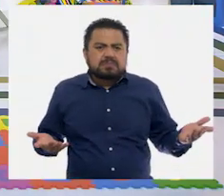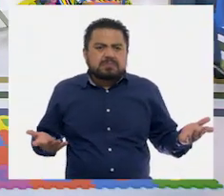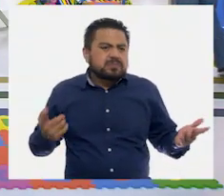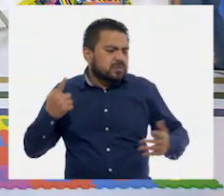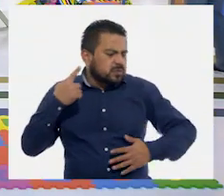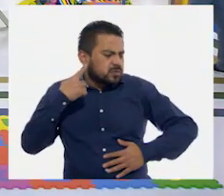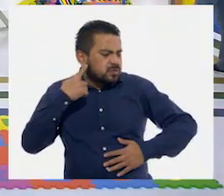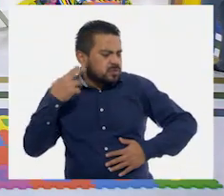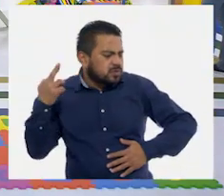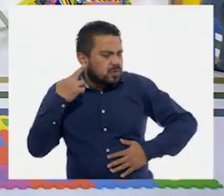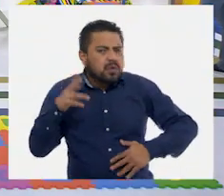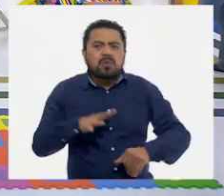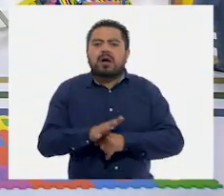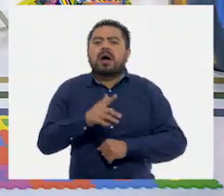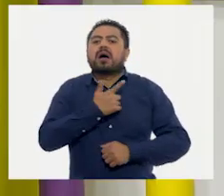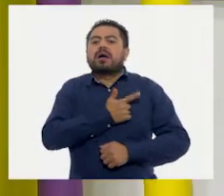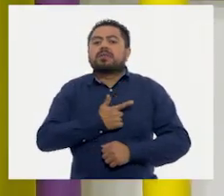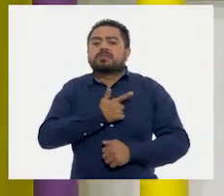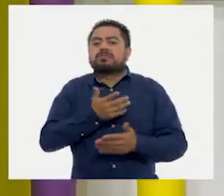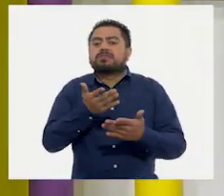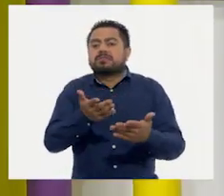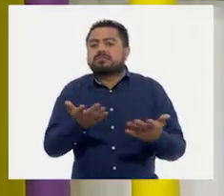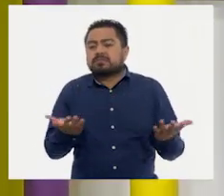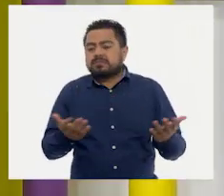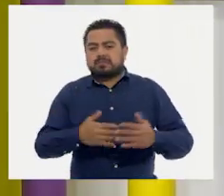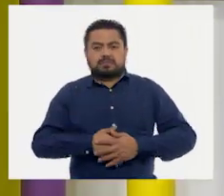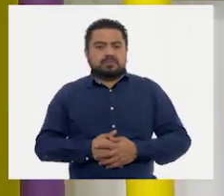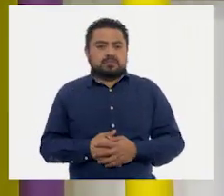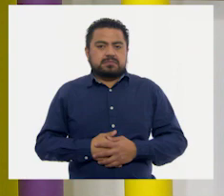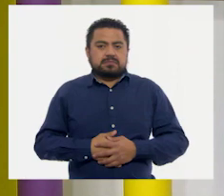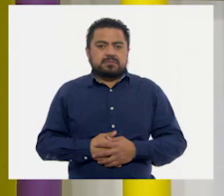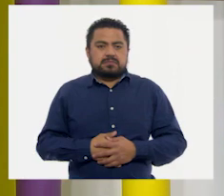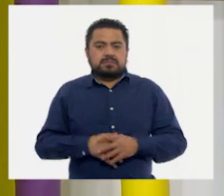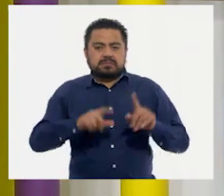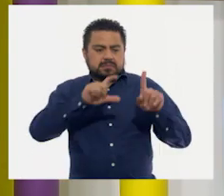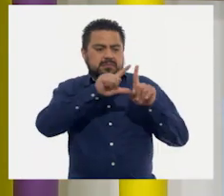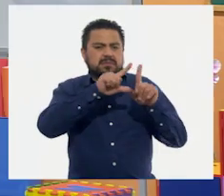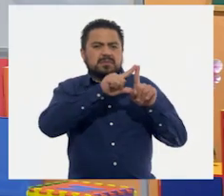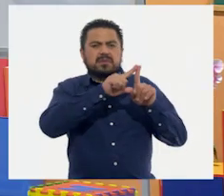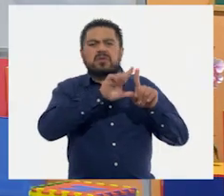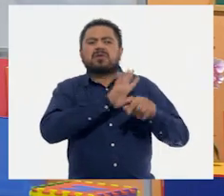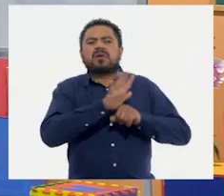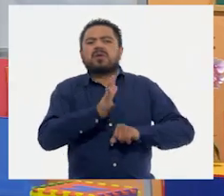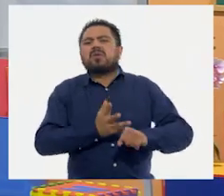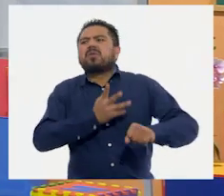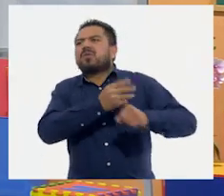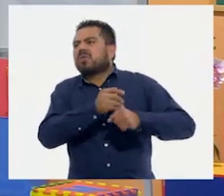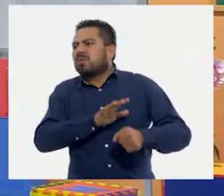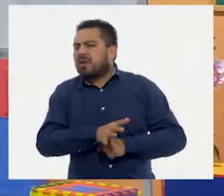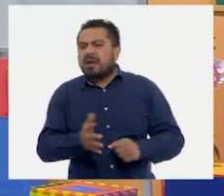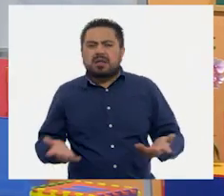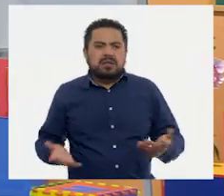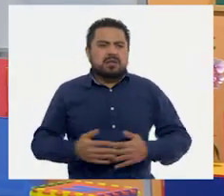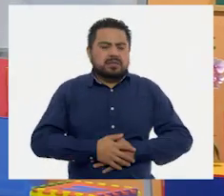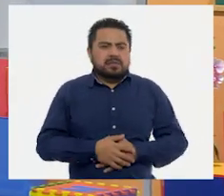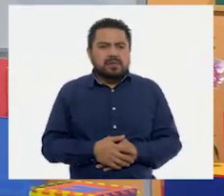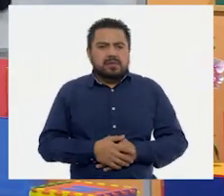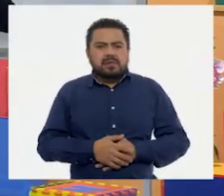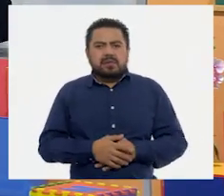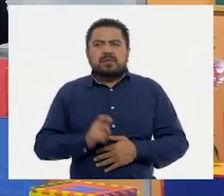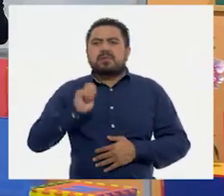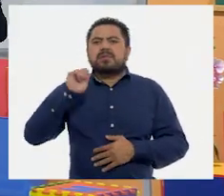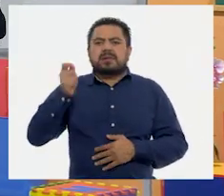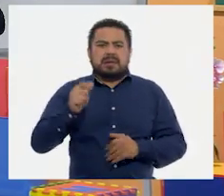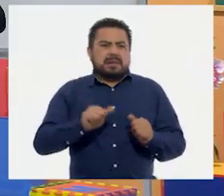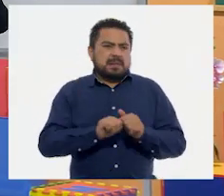un sonido. ¿Cuál les gustaría? Para el triángulo, ¿qué le ponemos al triángulo? Que el triángulo sea el